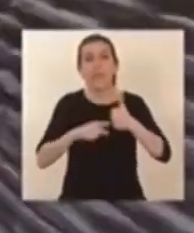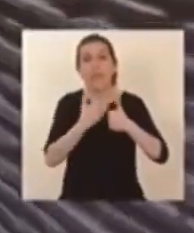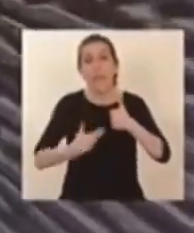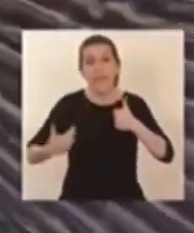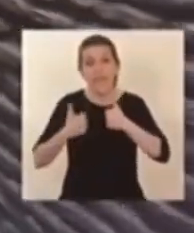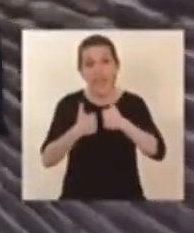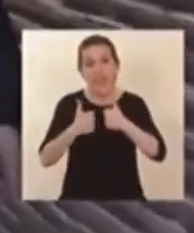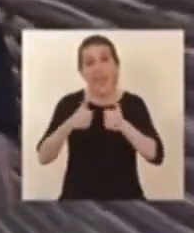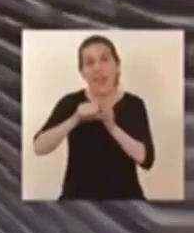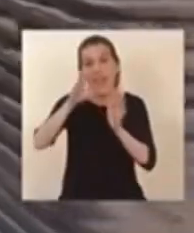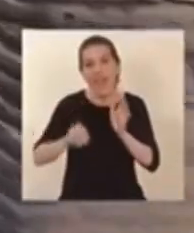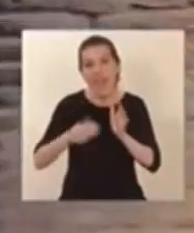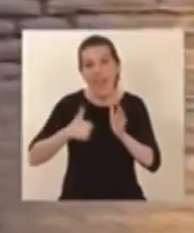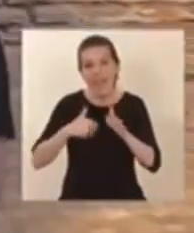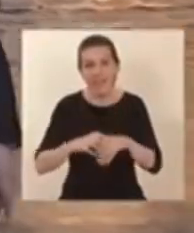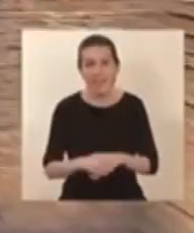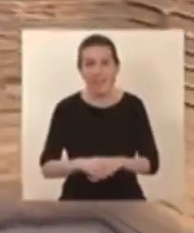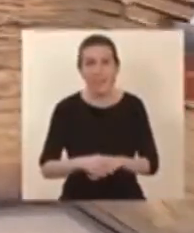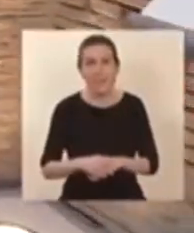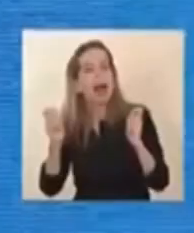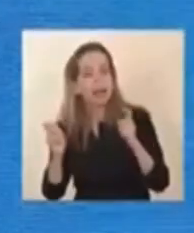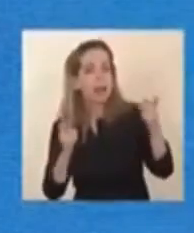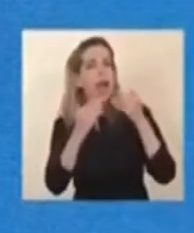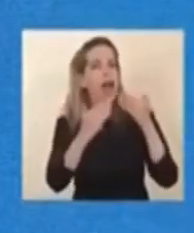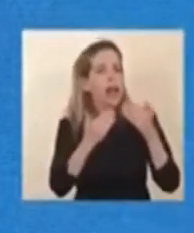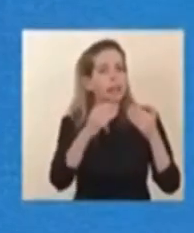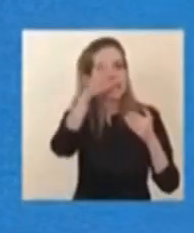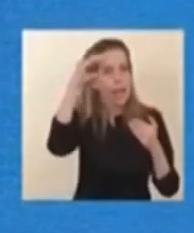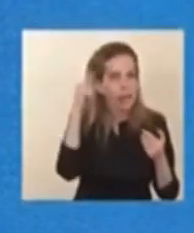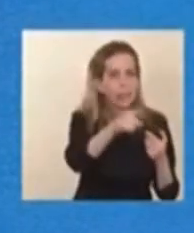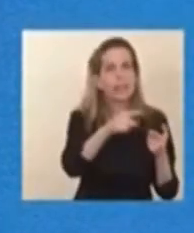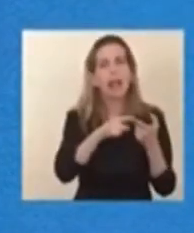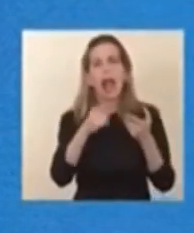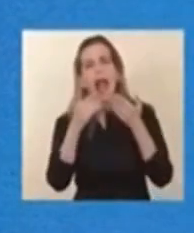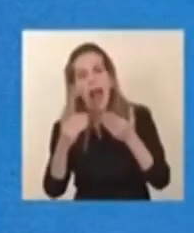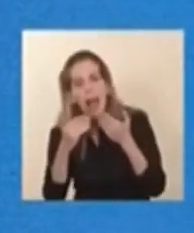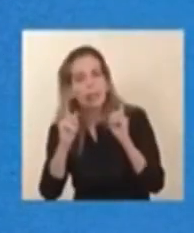2018, tiene la facultad para ejercer un voto decisivo. Me acompañaron en el gobierno.